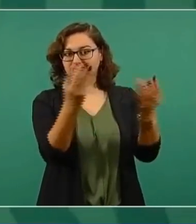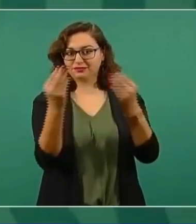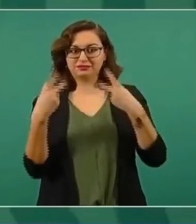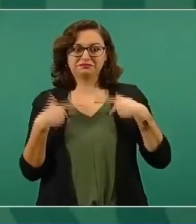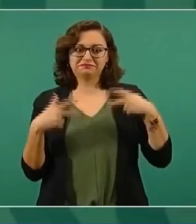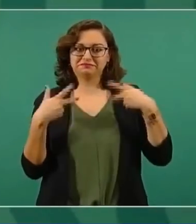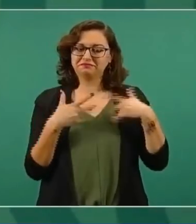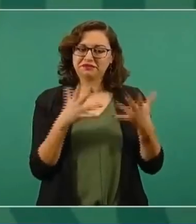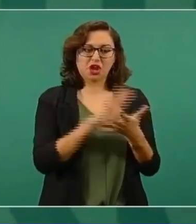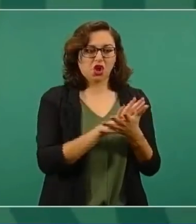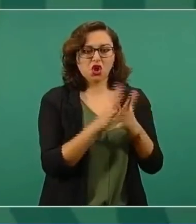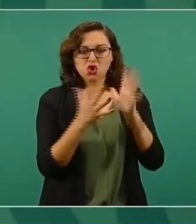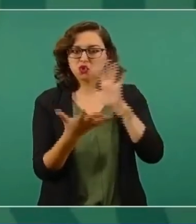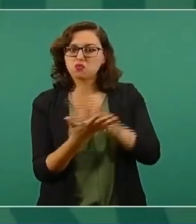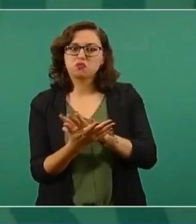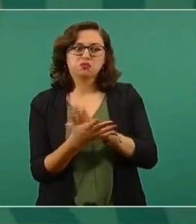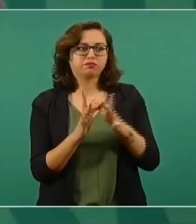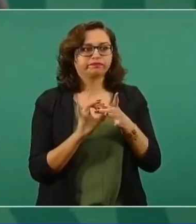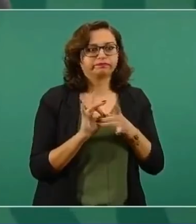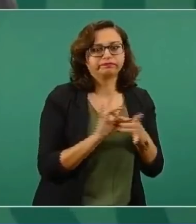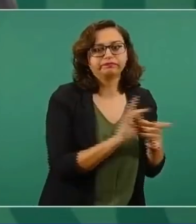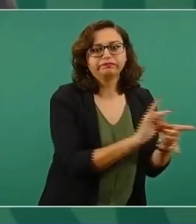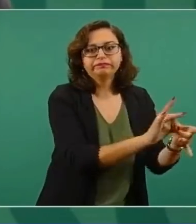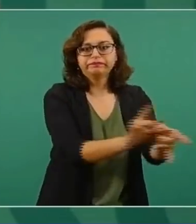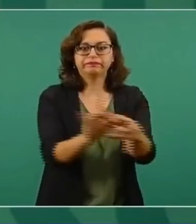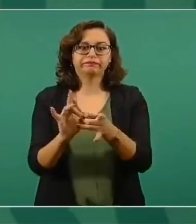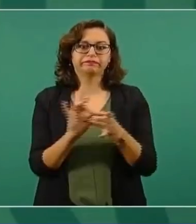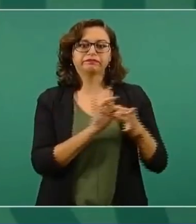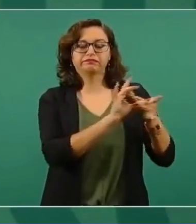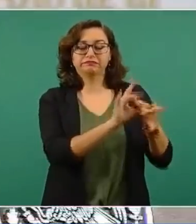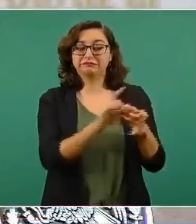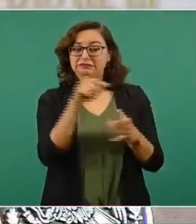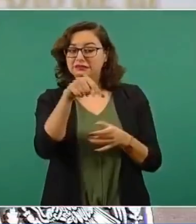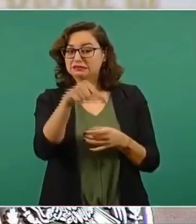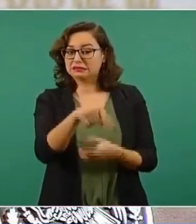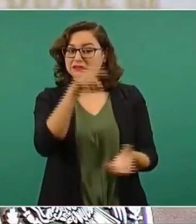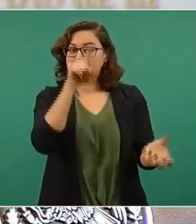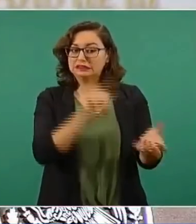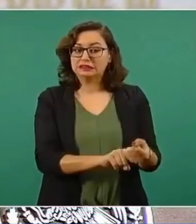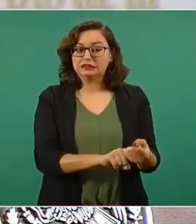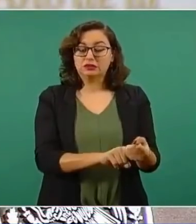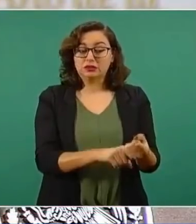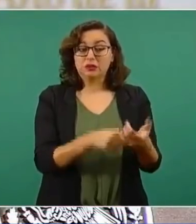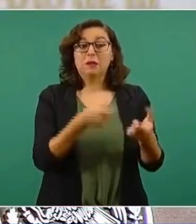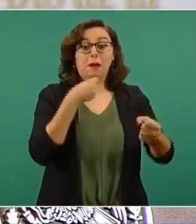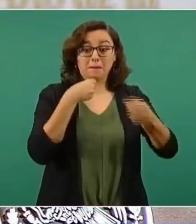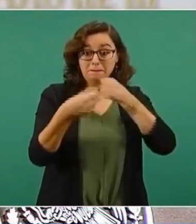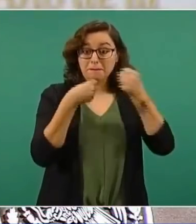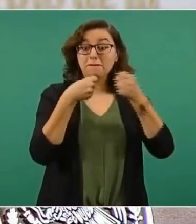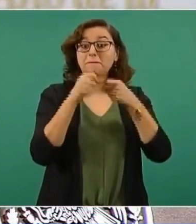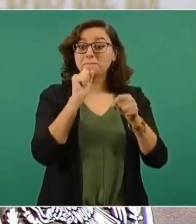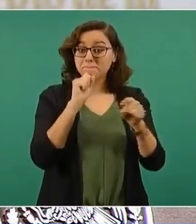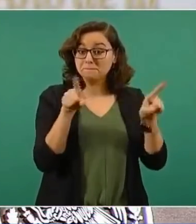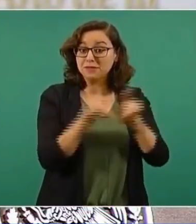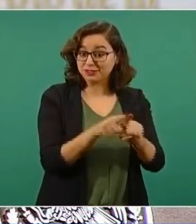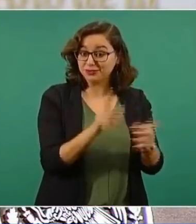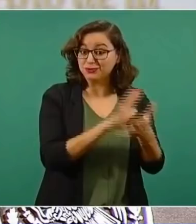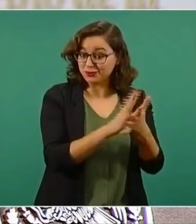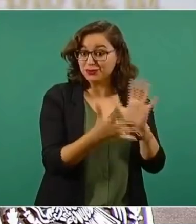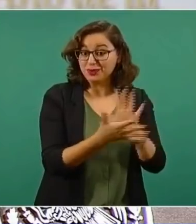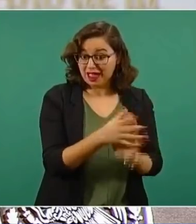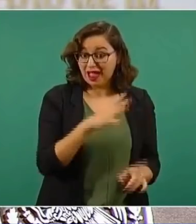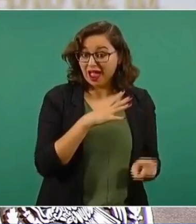de complicidades, de componendas. Están metidos hasta periodistas,